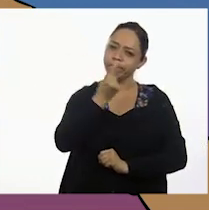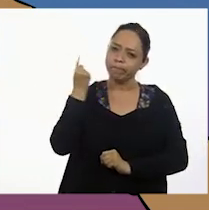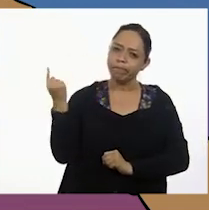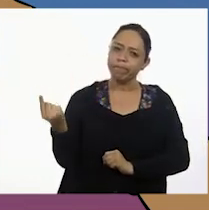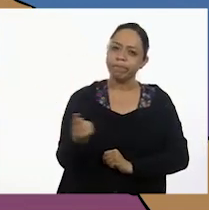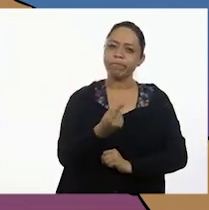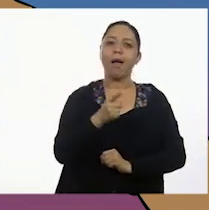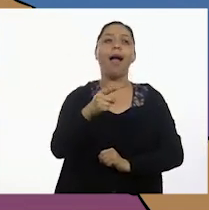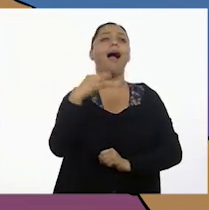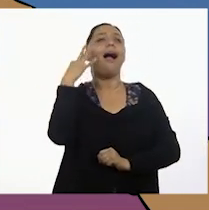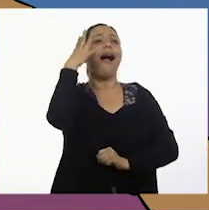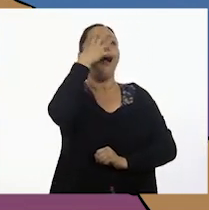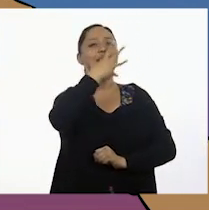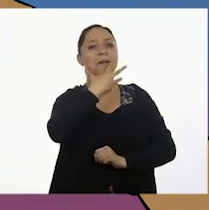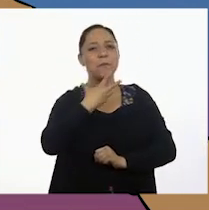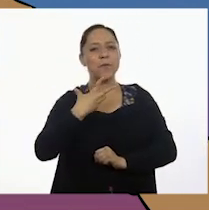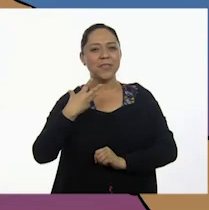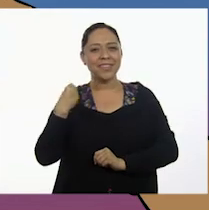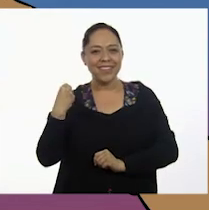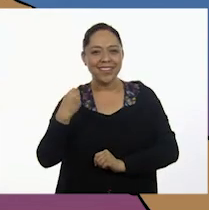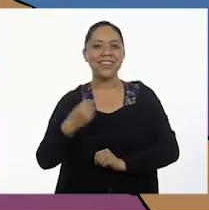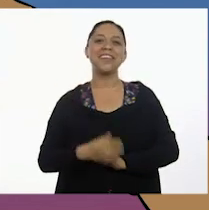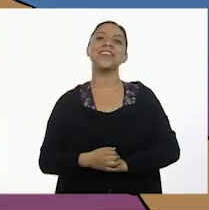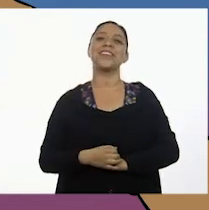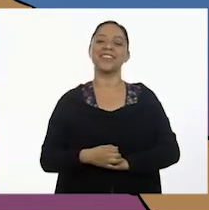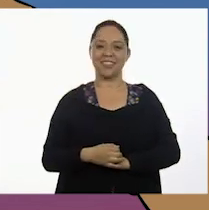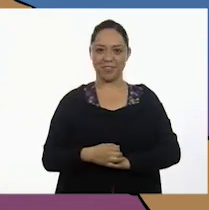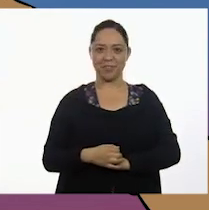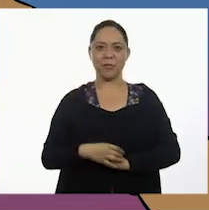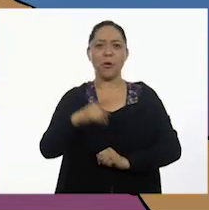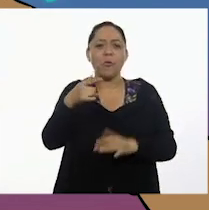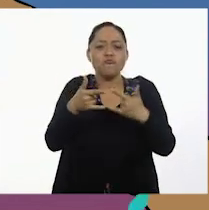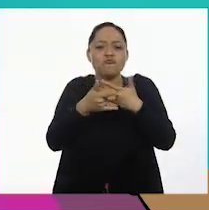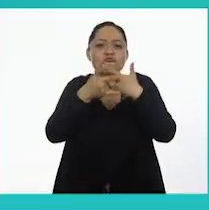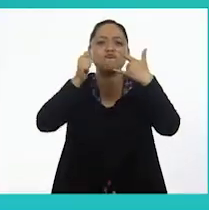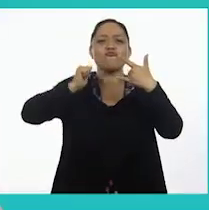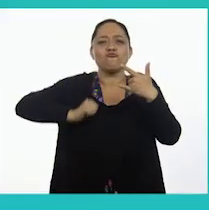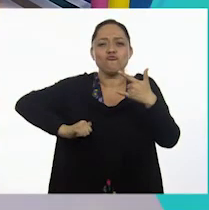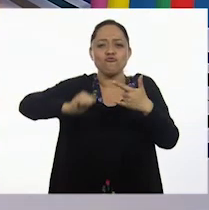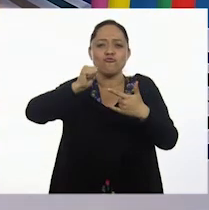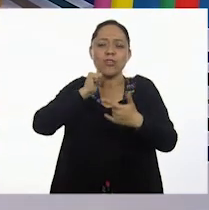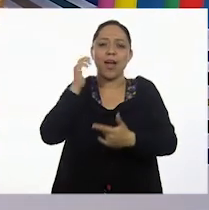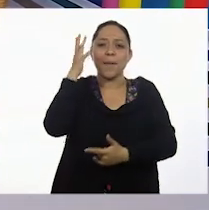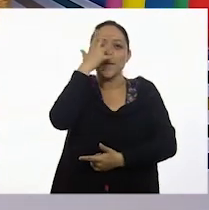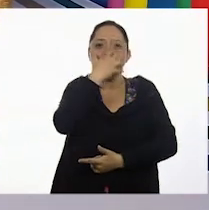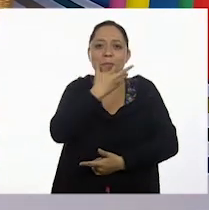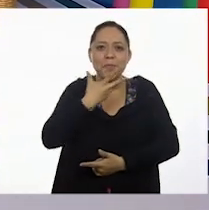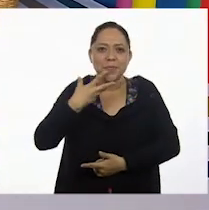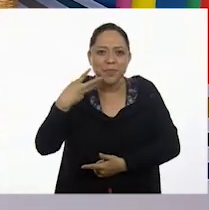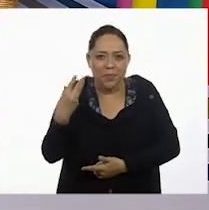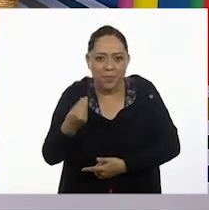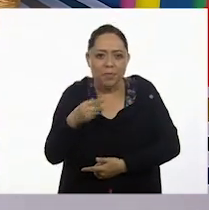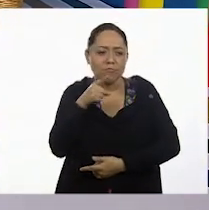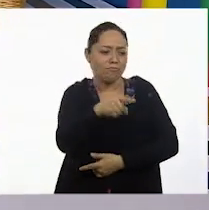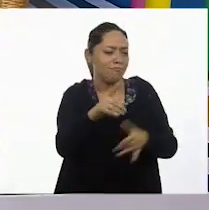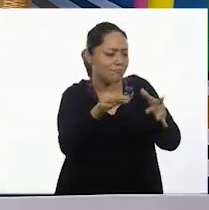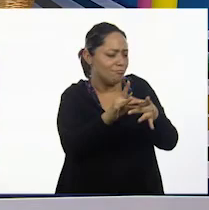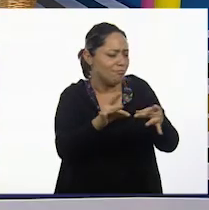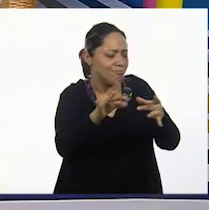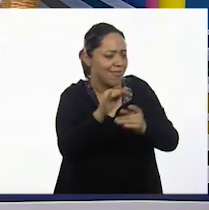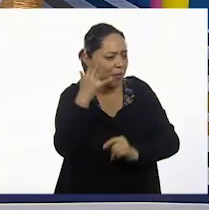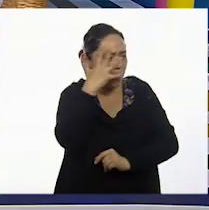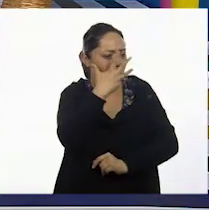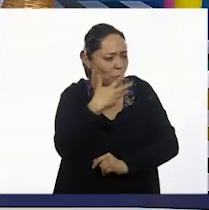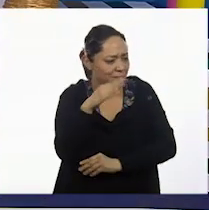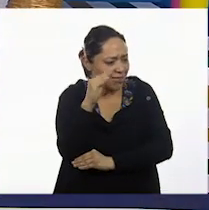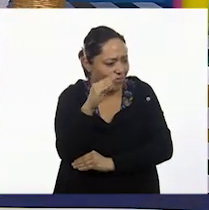¡Ay, qué bonito! ¡Qué leyenda más bella! Y, Ton, la cuentas hermoso. Eso